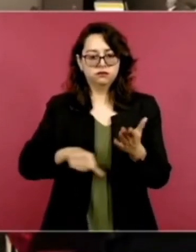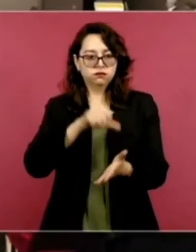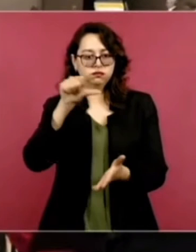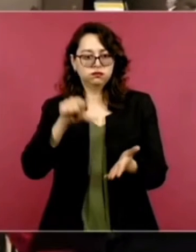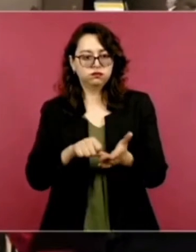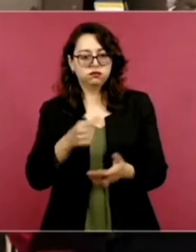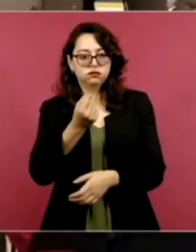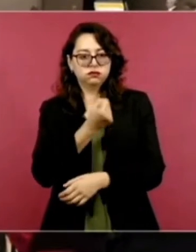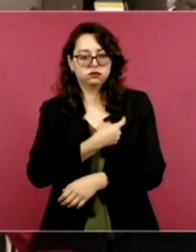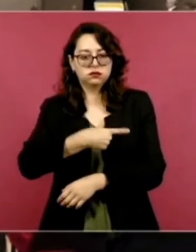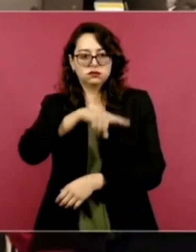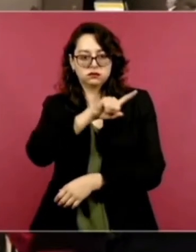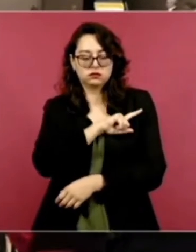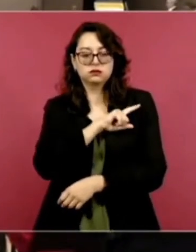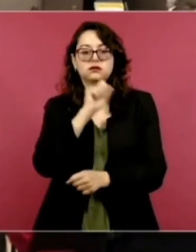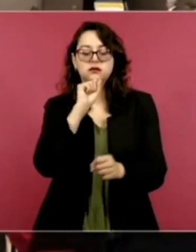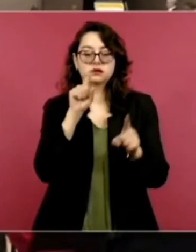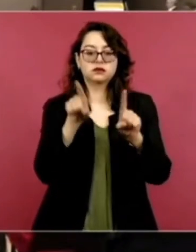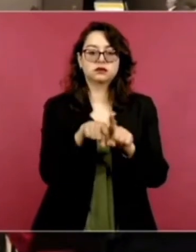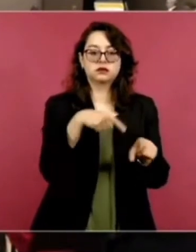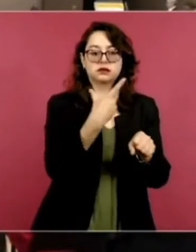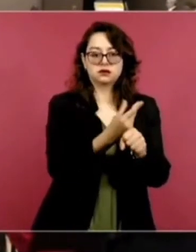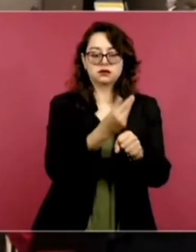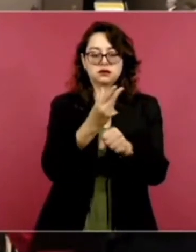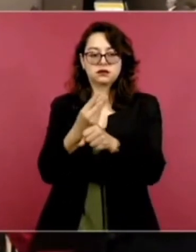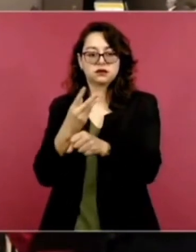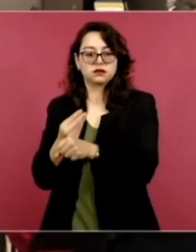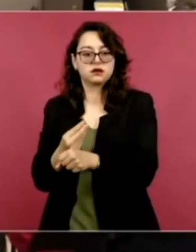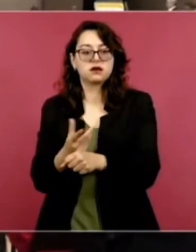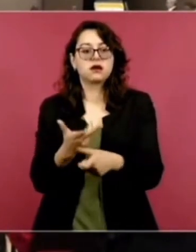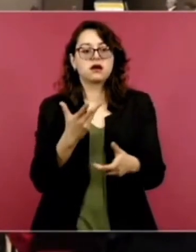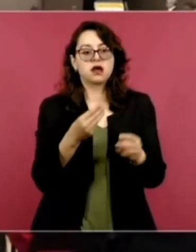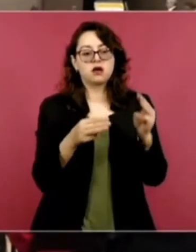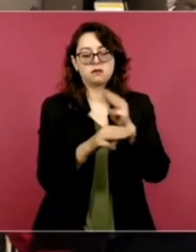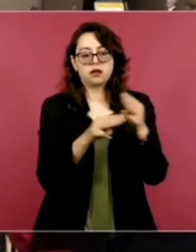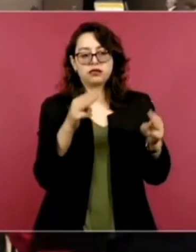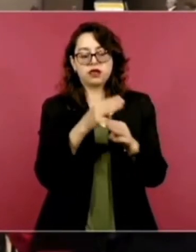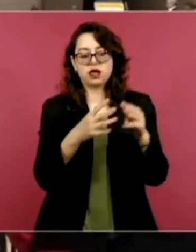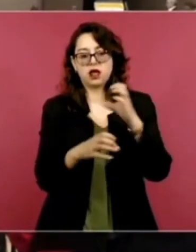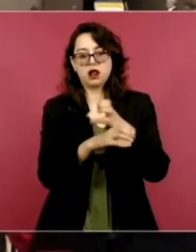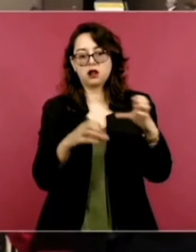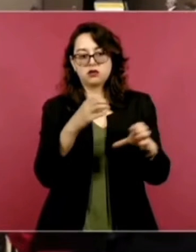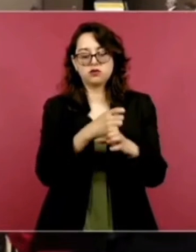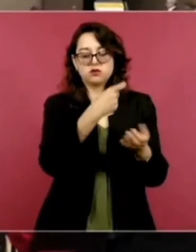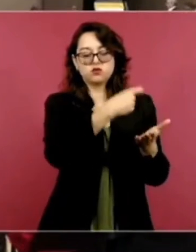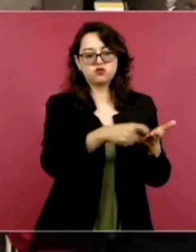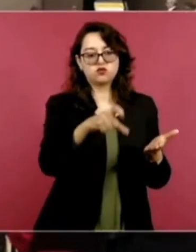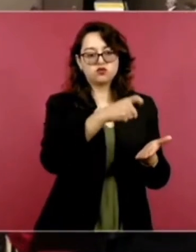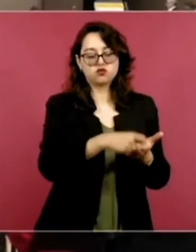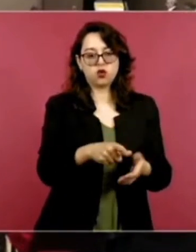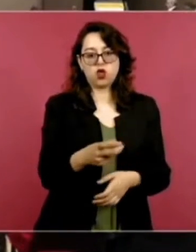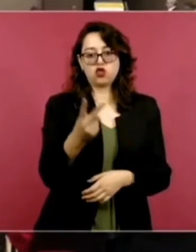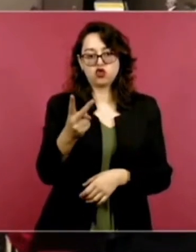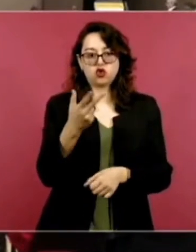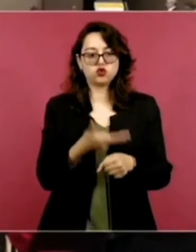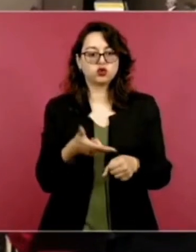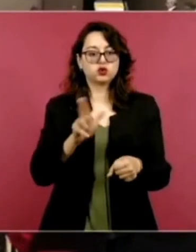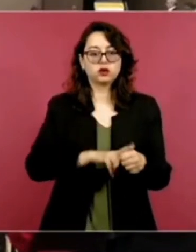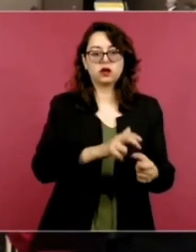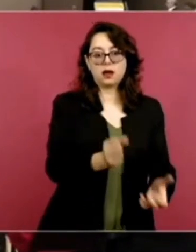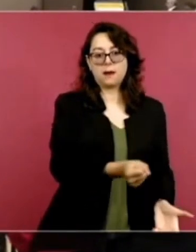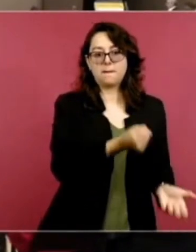de 193 centros de salud. Se han adquirido equipos médicos para 2 de estos 9 hospitales y ha habido